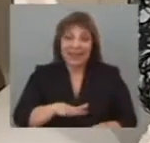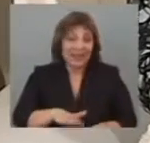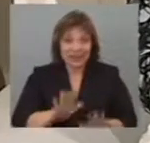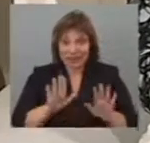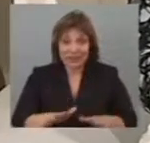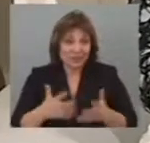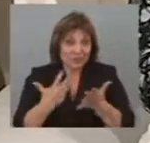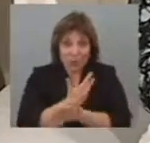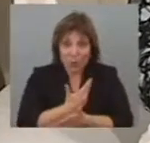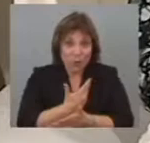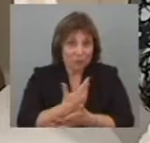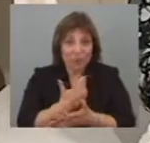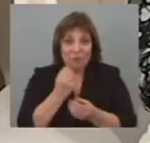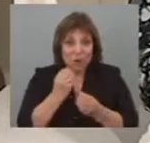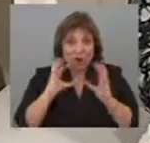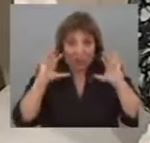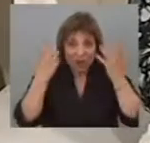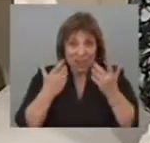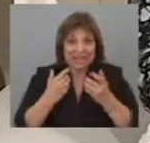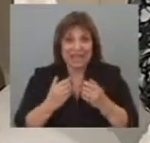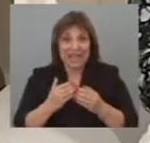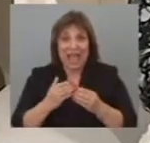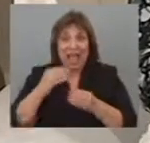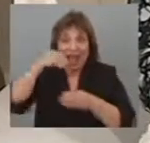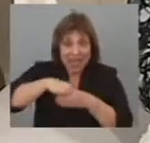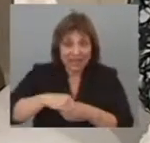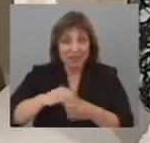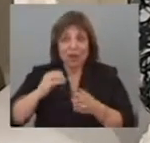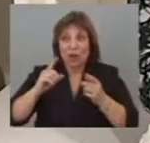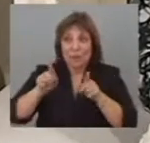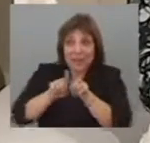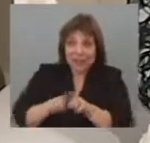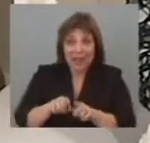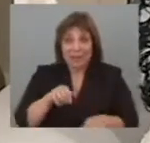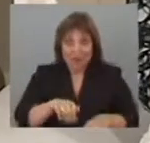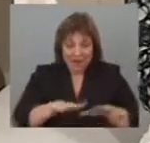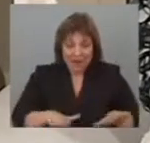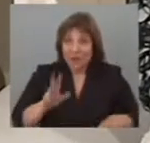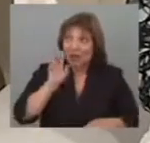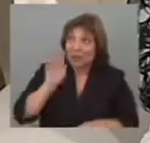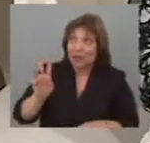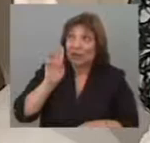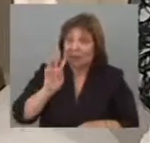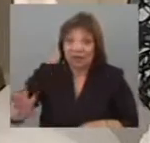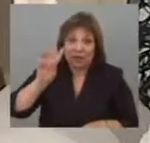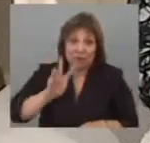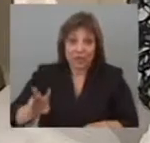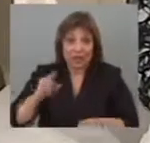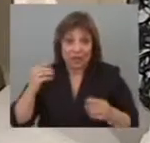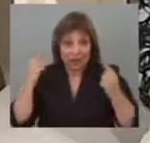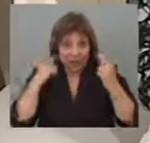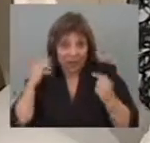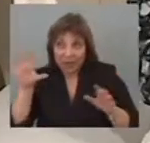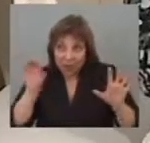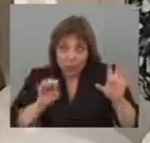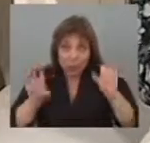está afectado por la violencia intrafamiliar, la violencia de la pareja, porque él está conviviendo en una situación de